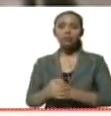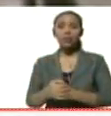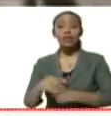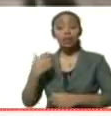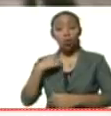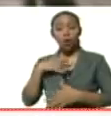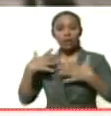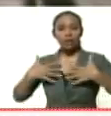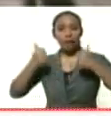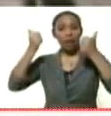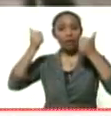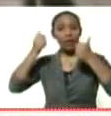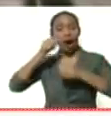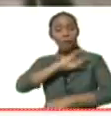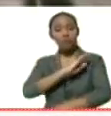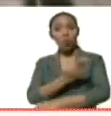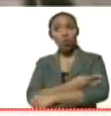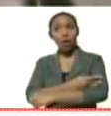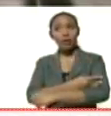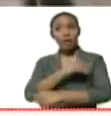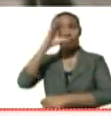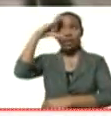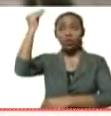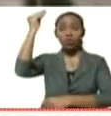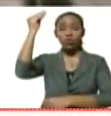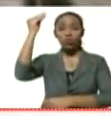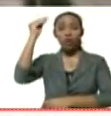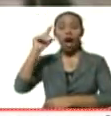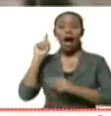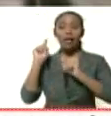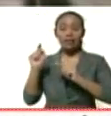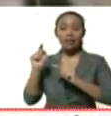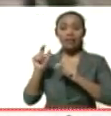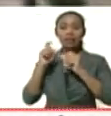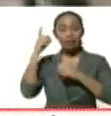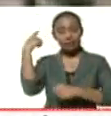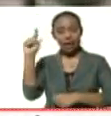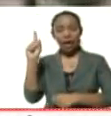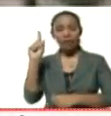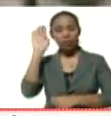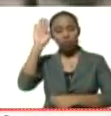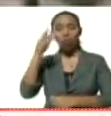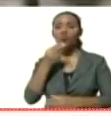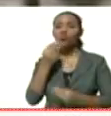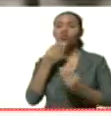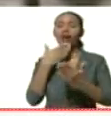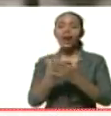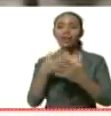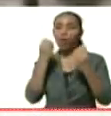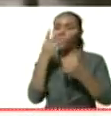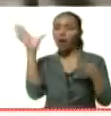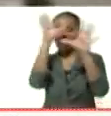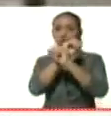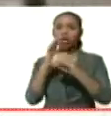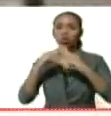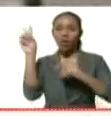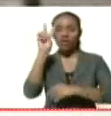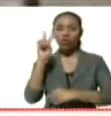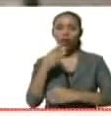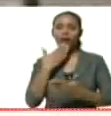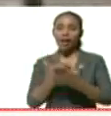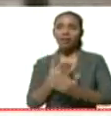nos va a salvar el poder de Dios. Así será. Amén. Muchas gracias. Buenas noches a toda Venezuela. Muchas